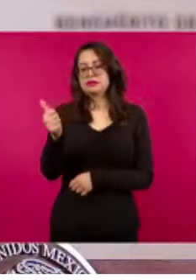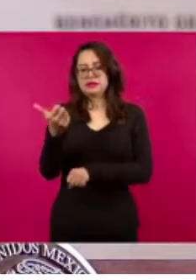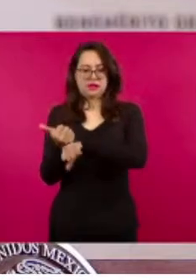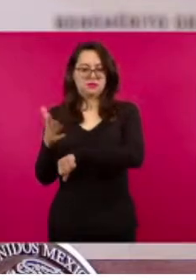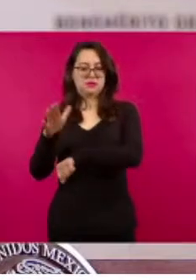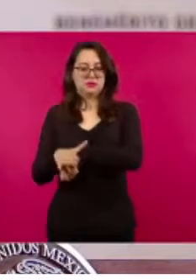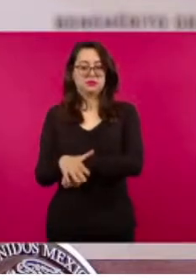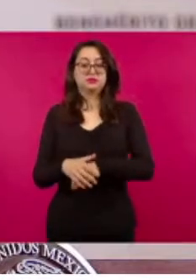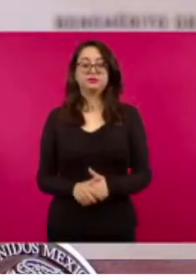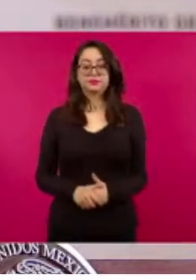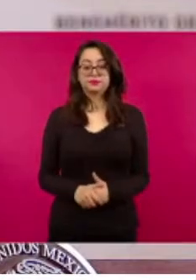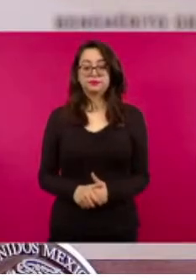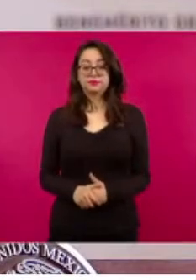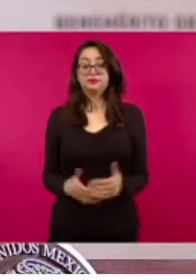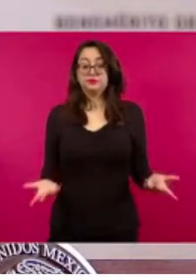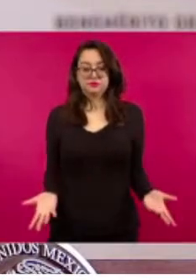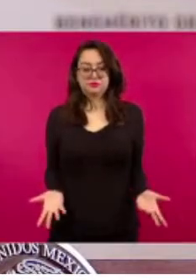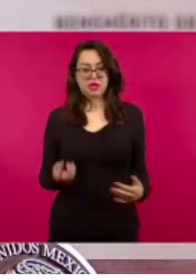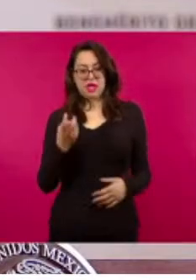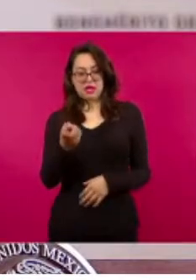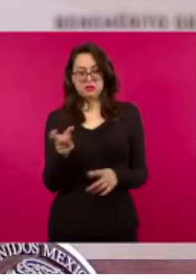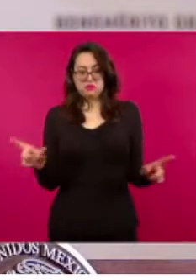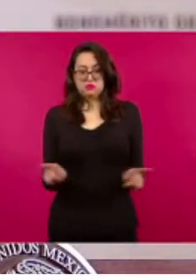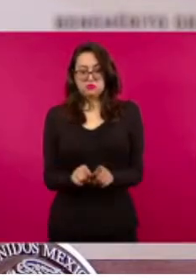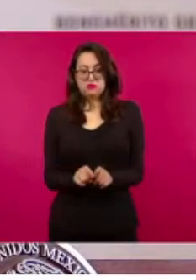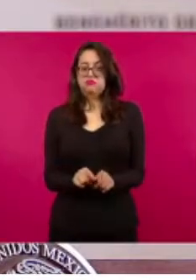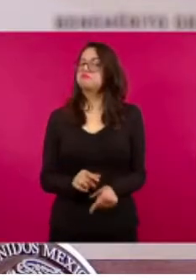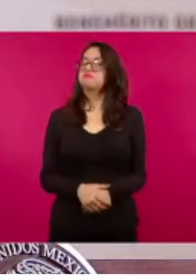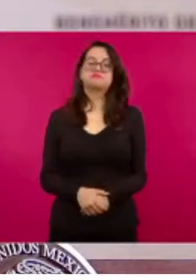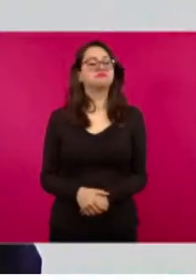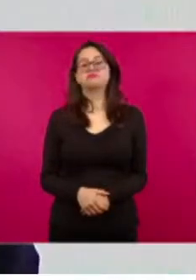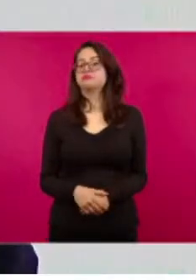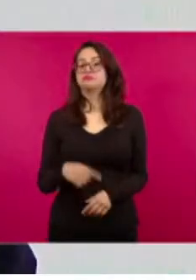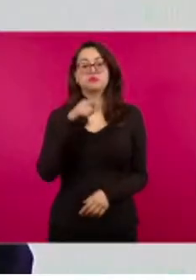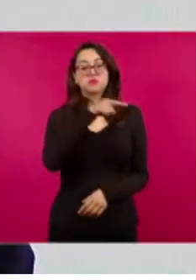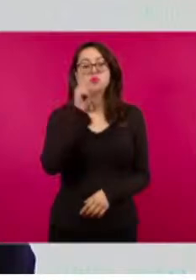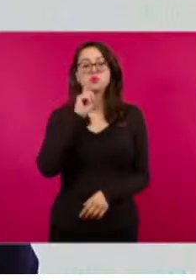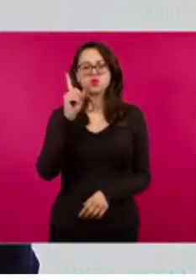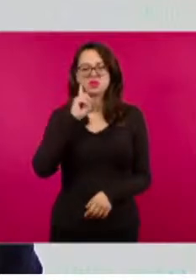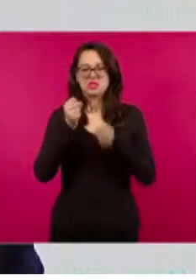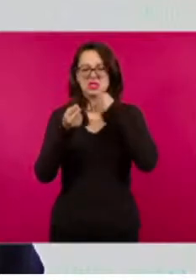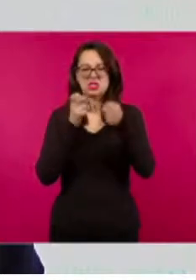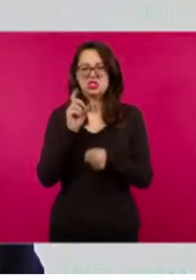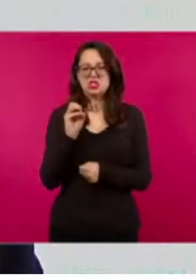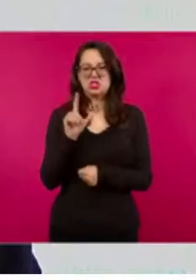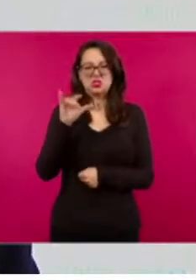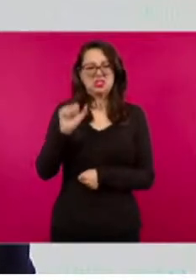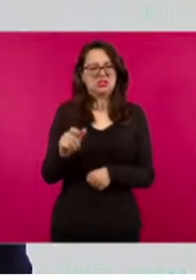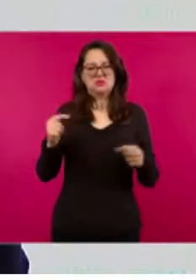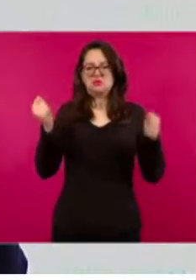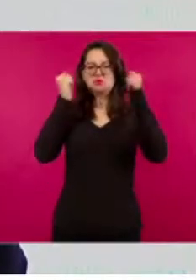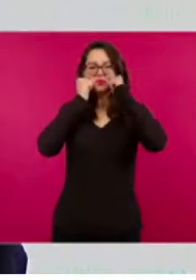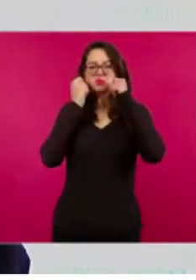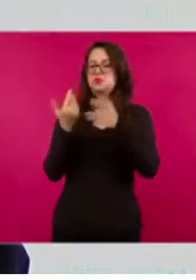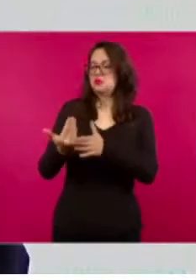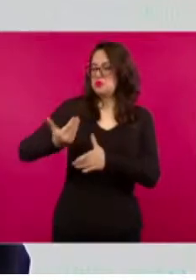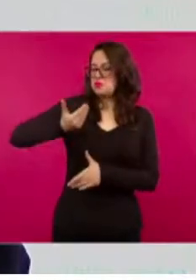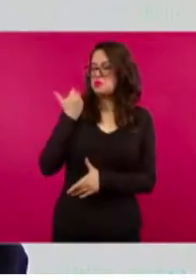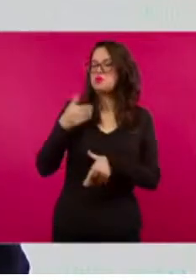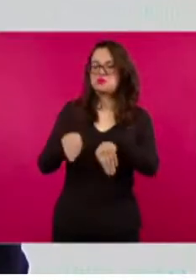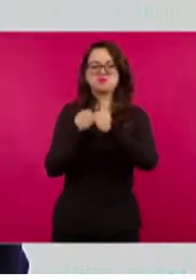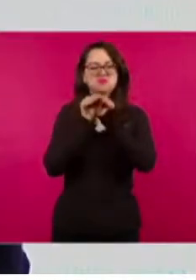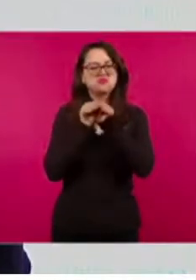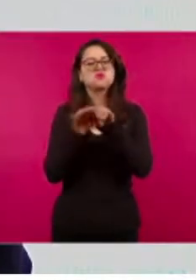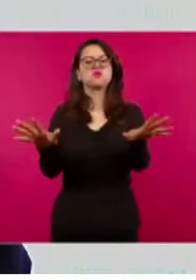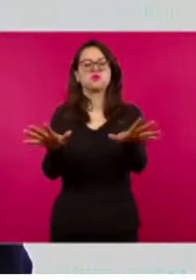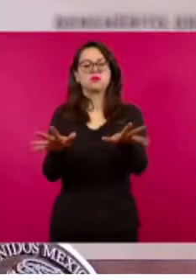administrativo. Pero si creen que aquí acaba, pues no, porque Dolia Esteves fue más lejos y publicó el pasado 1 de abril en el periódico Eje Central